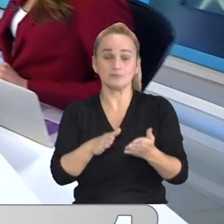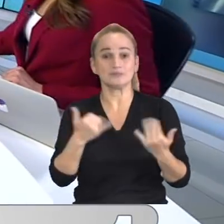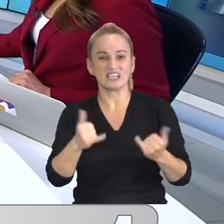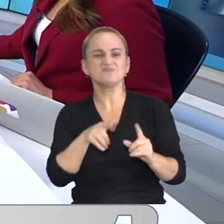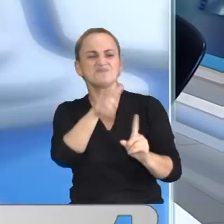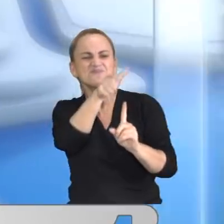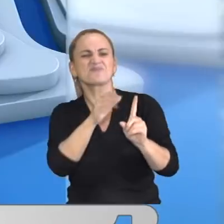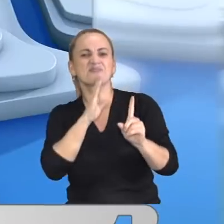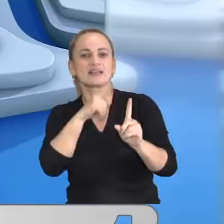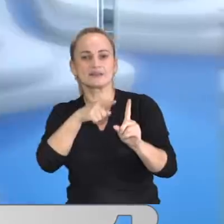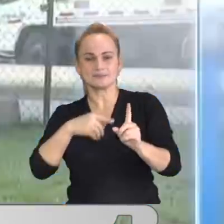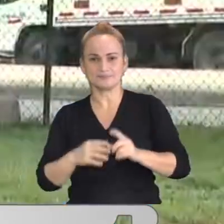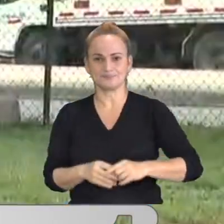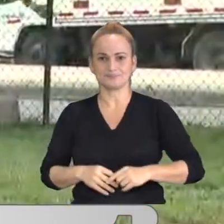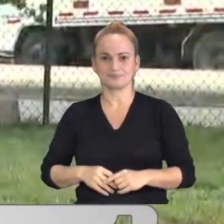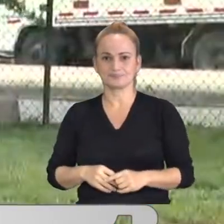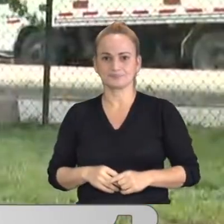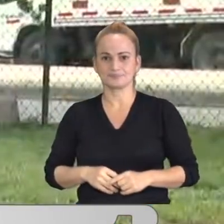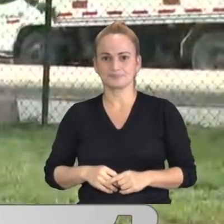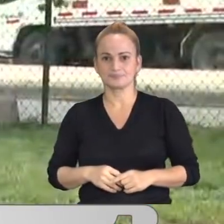víctima?